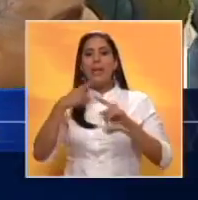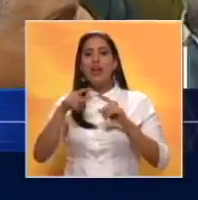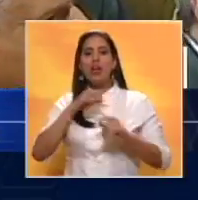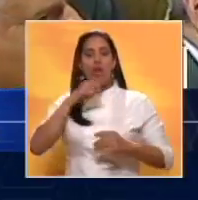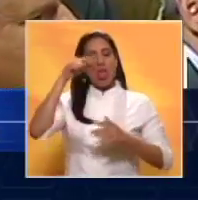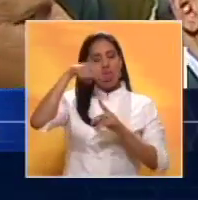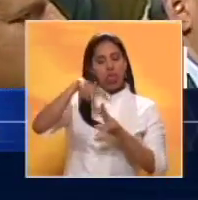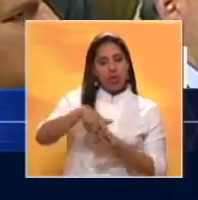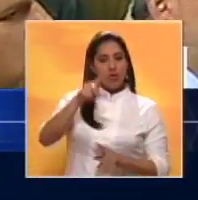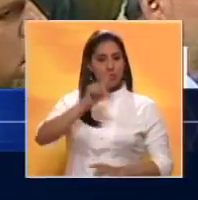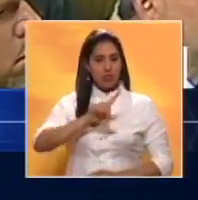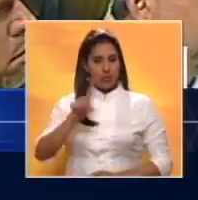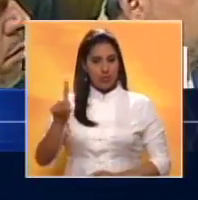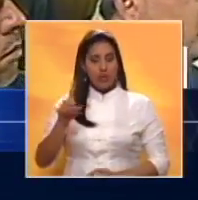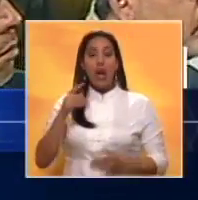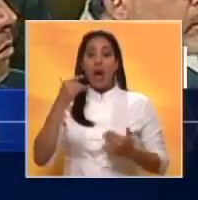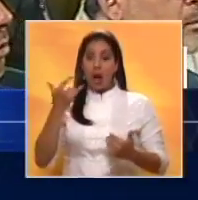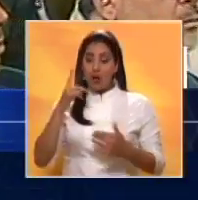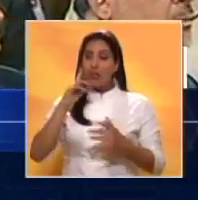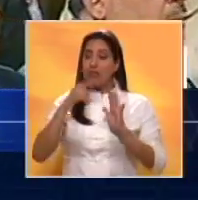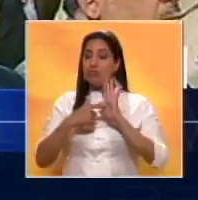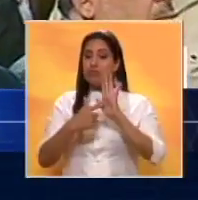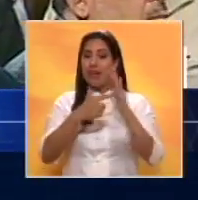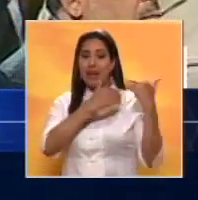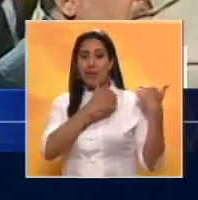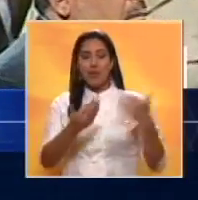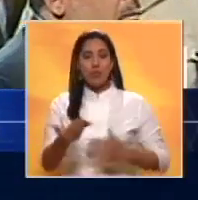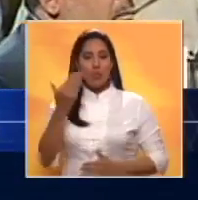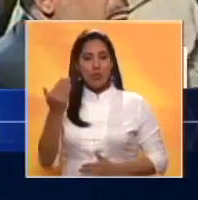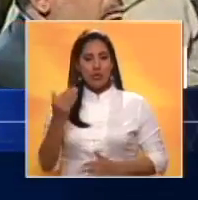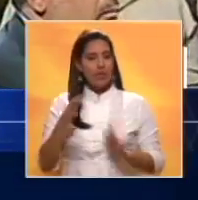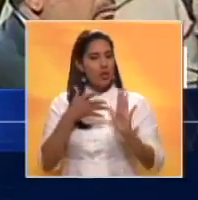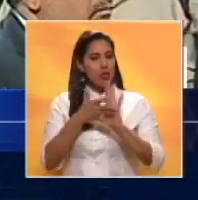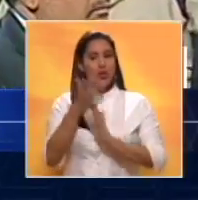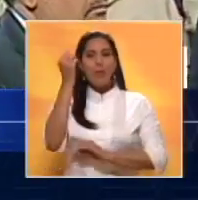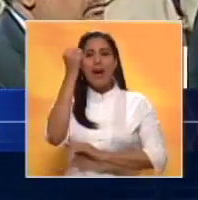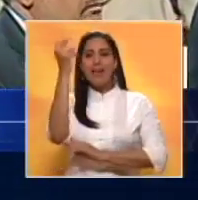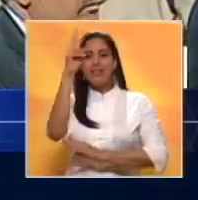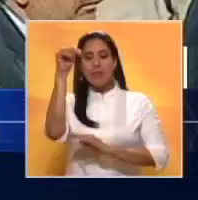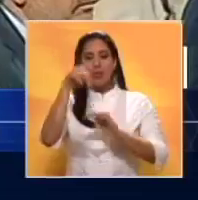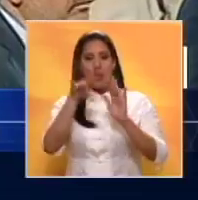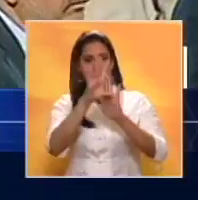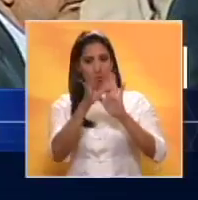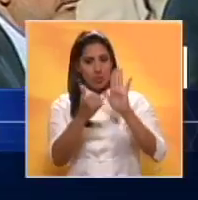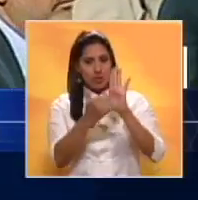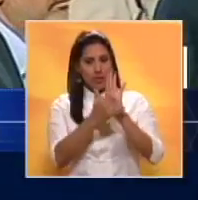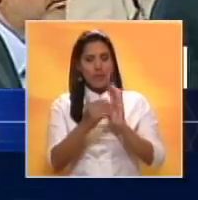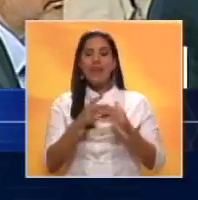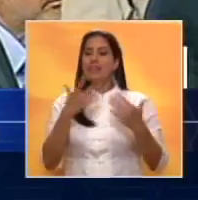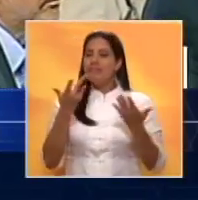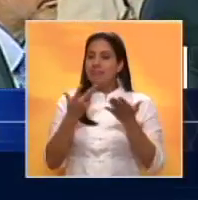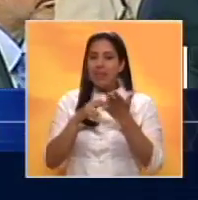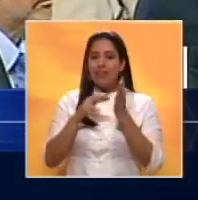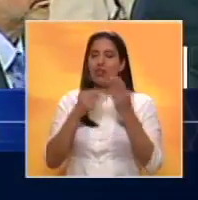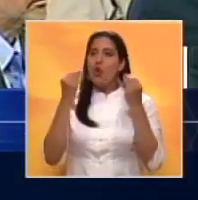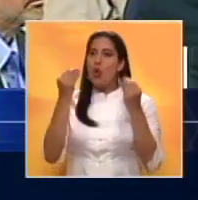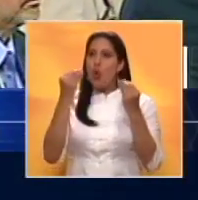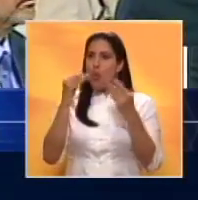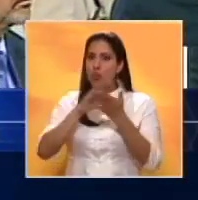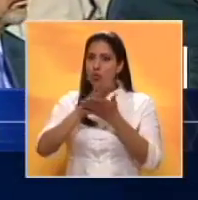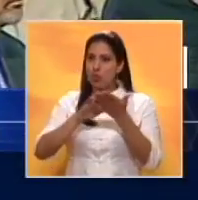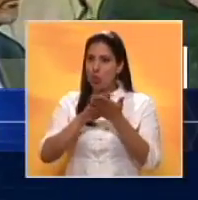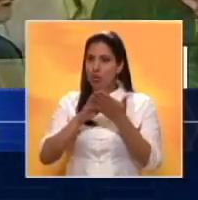sumisión. Y aquí aparece un papel muy importante de la Asamblea Nacional Constituyente, que es cómo